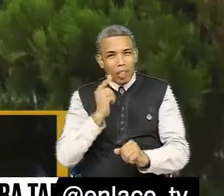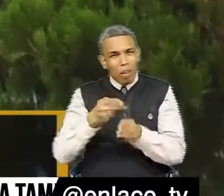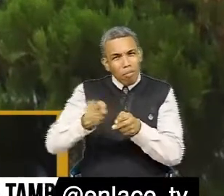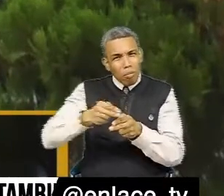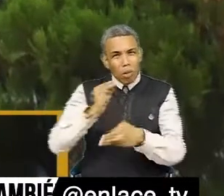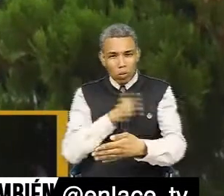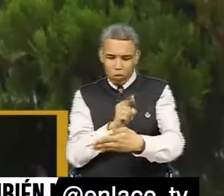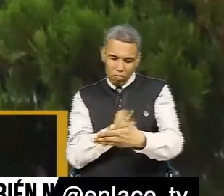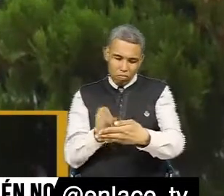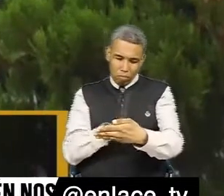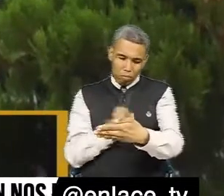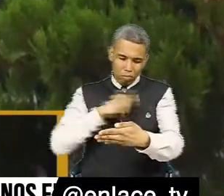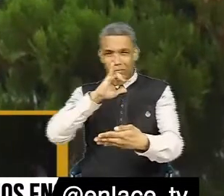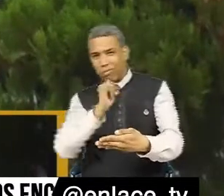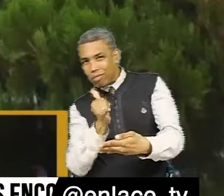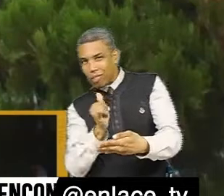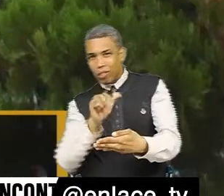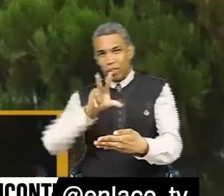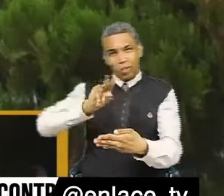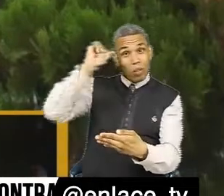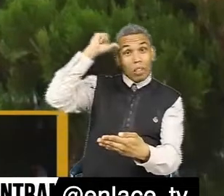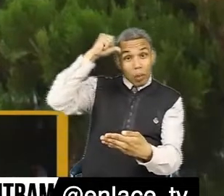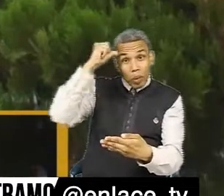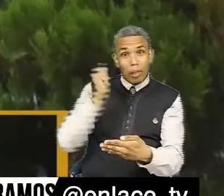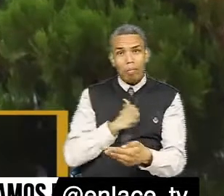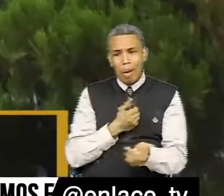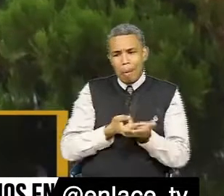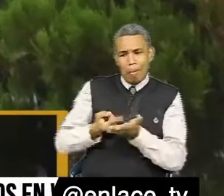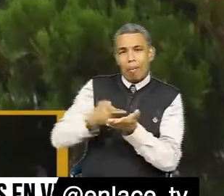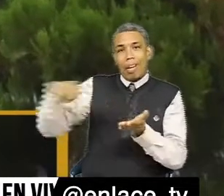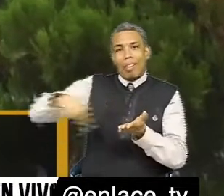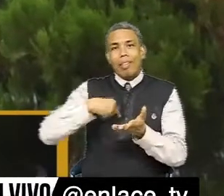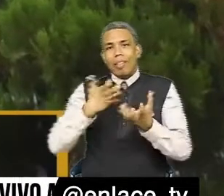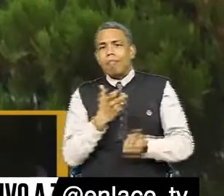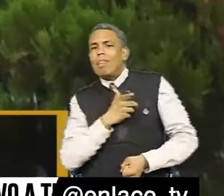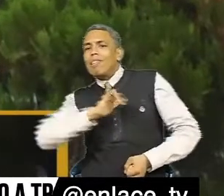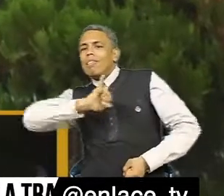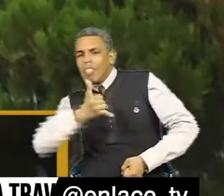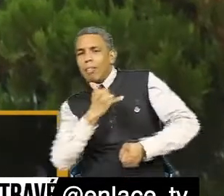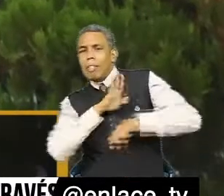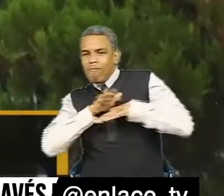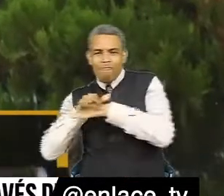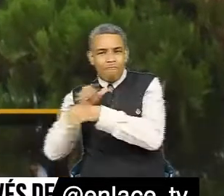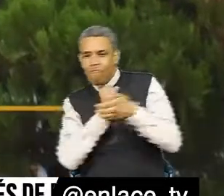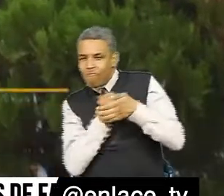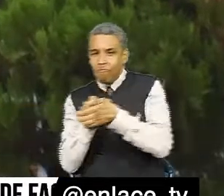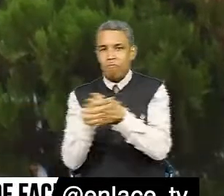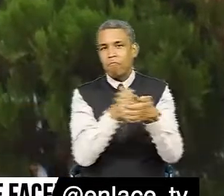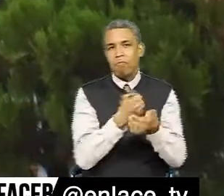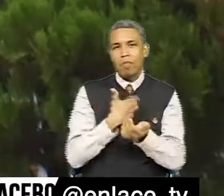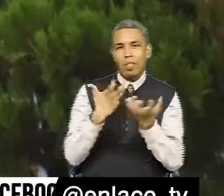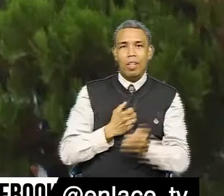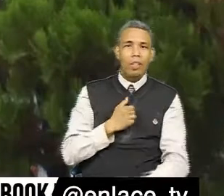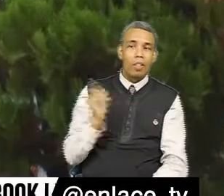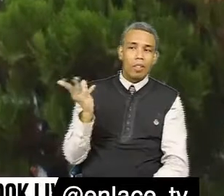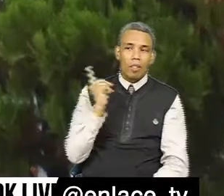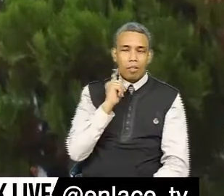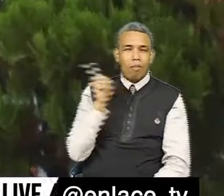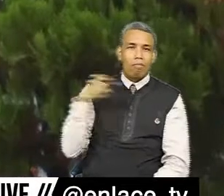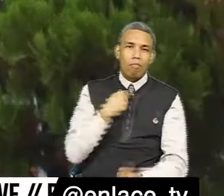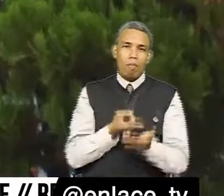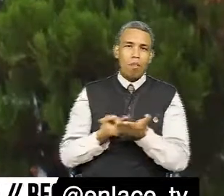congreso apuntan a que se dé el voto por el sí está pues la información que se genera a esta hora con presencia de los senadores